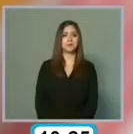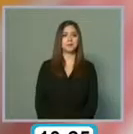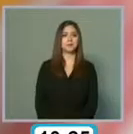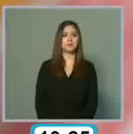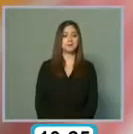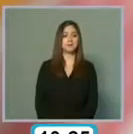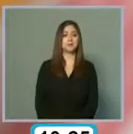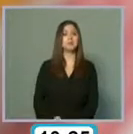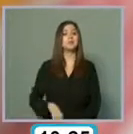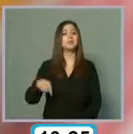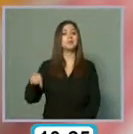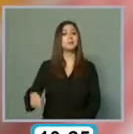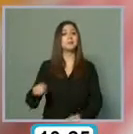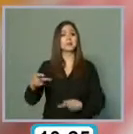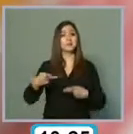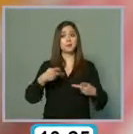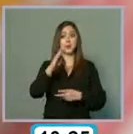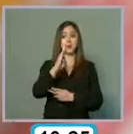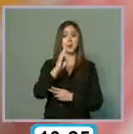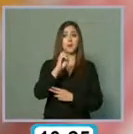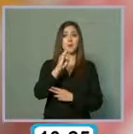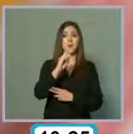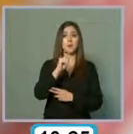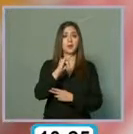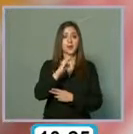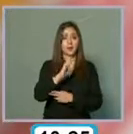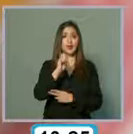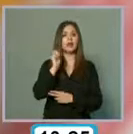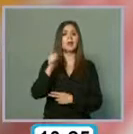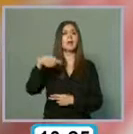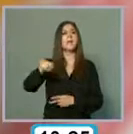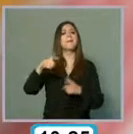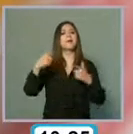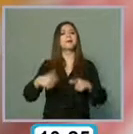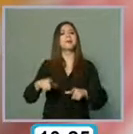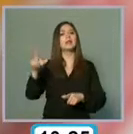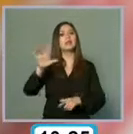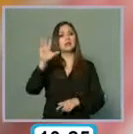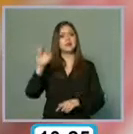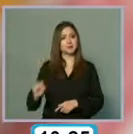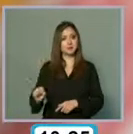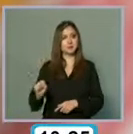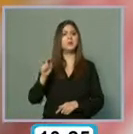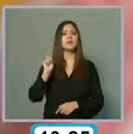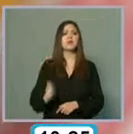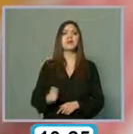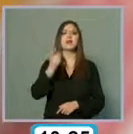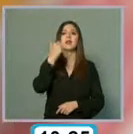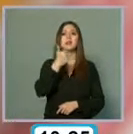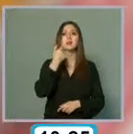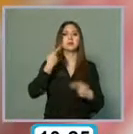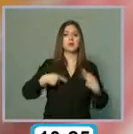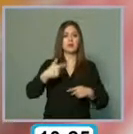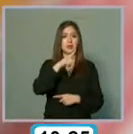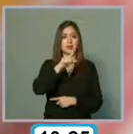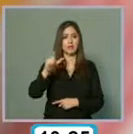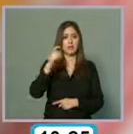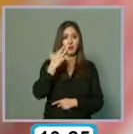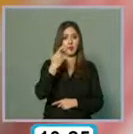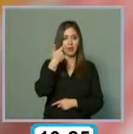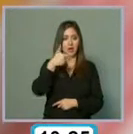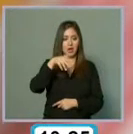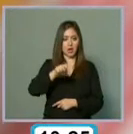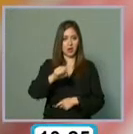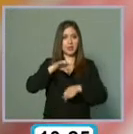Y para preparar boboti, pastel sudafricano, para 6 personas necesitamos 750 gramos